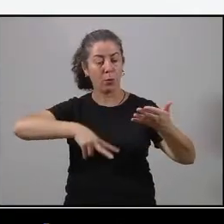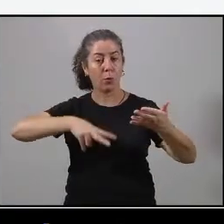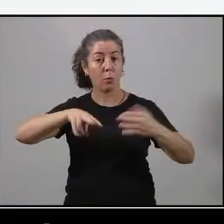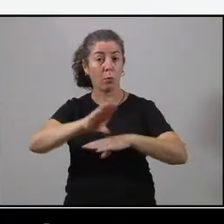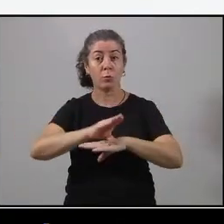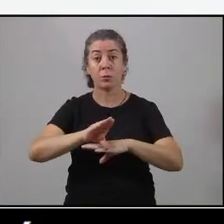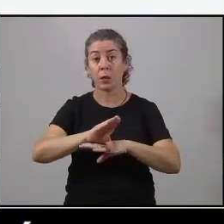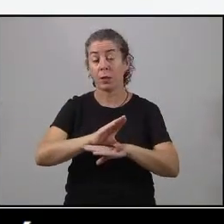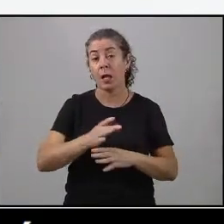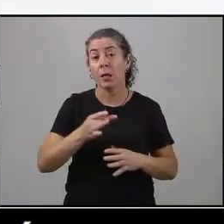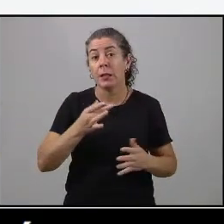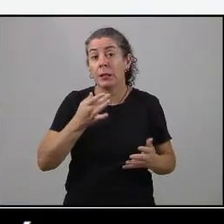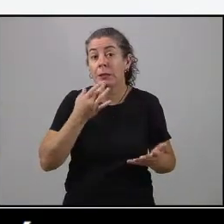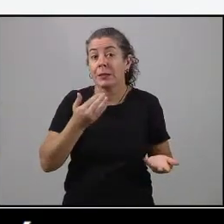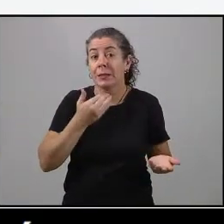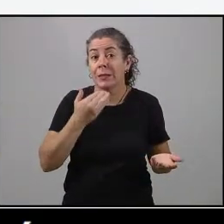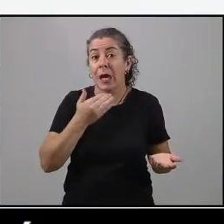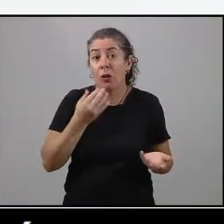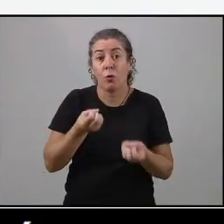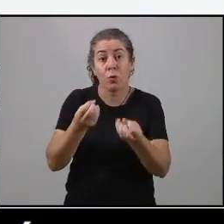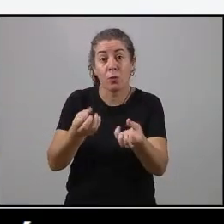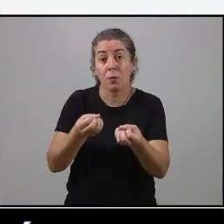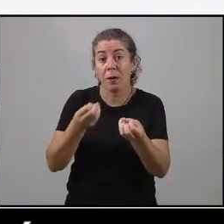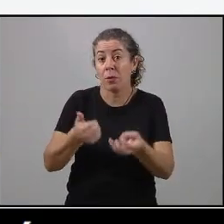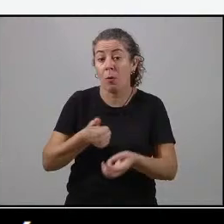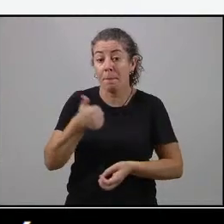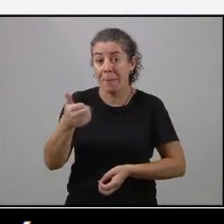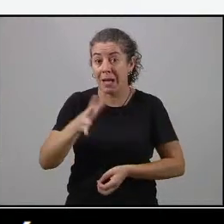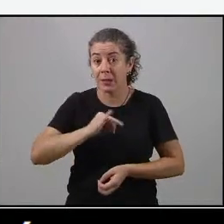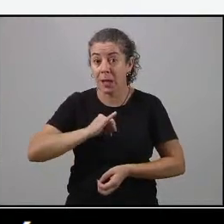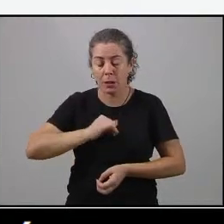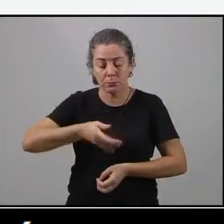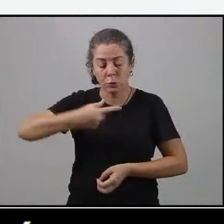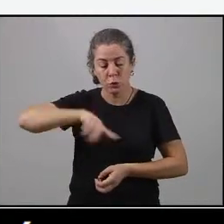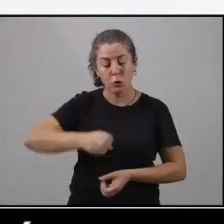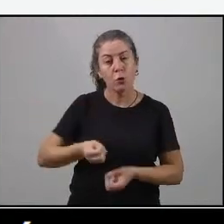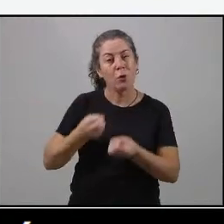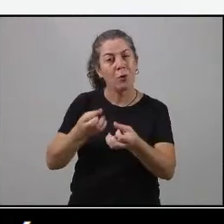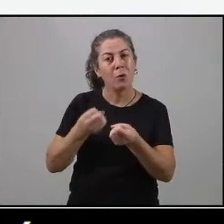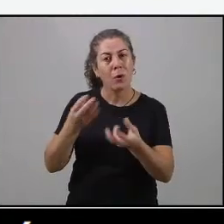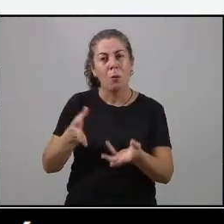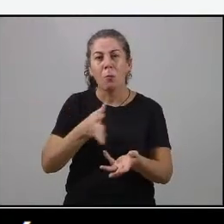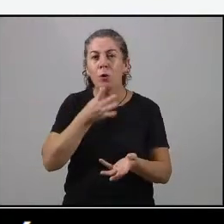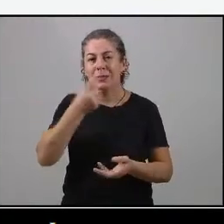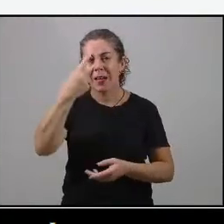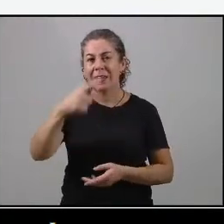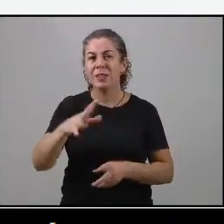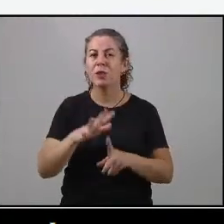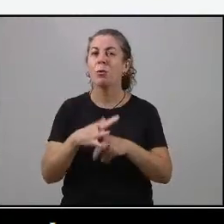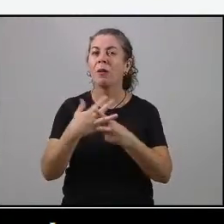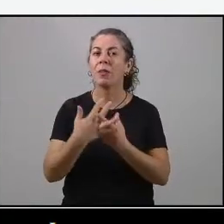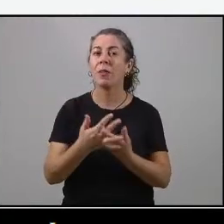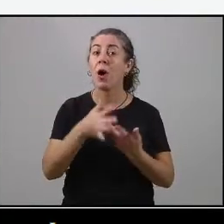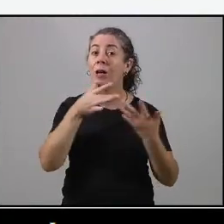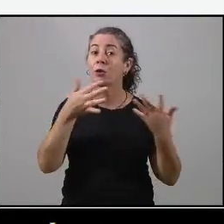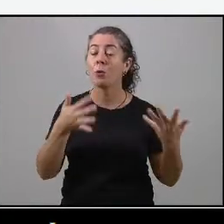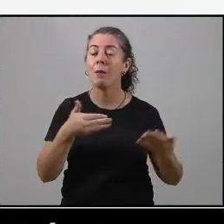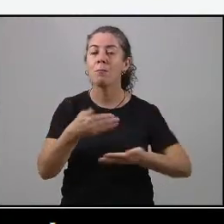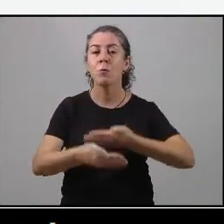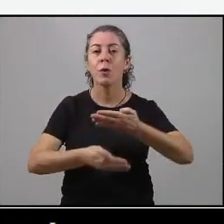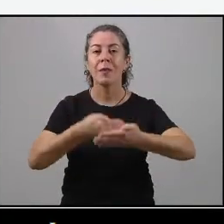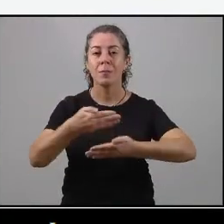y en cuanto podamos trasladar más información se lo haremos saber de cuál es el estado en el que se encuentra ese